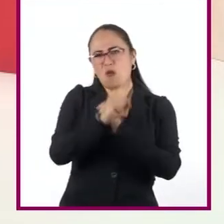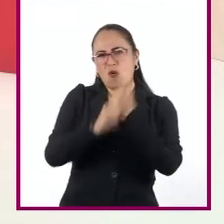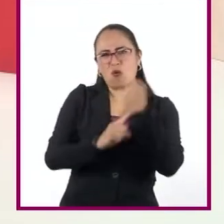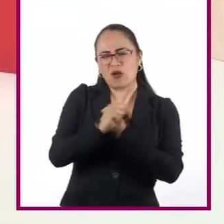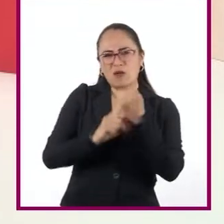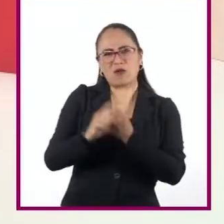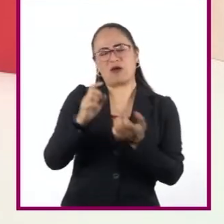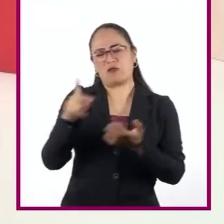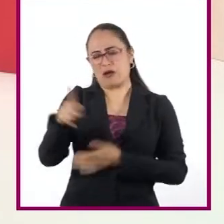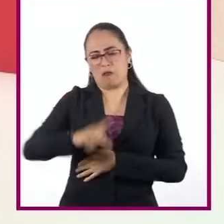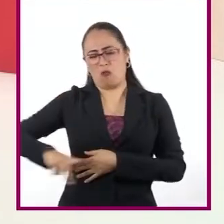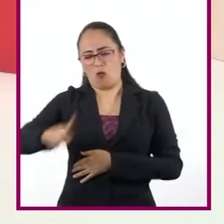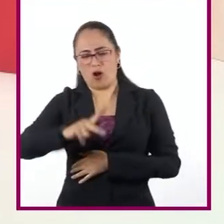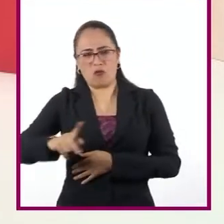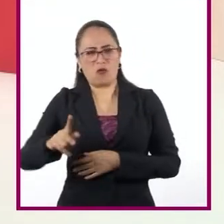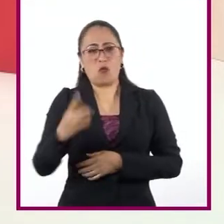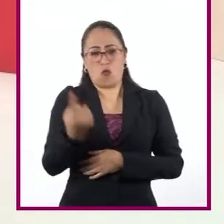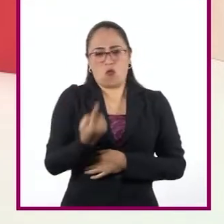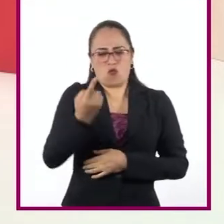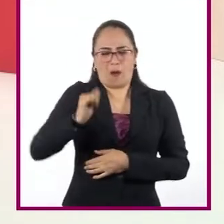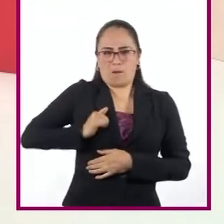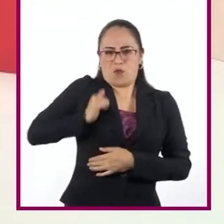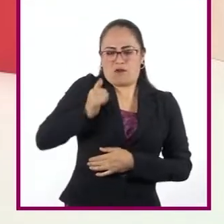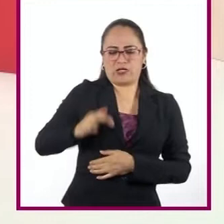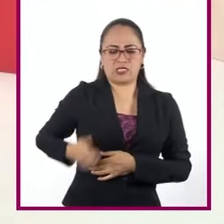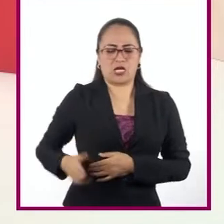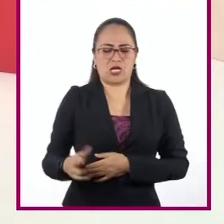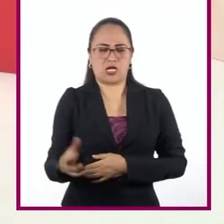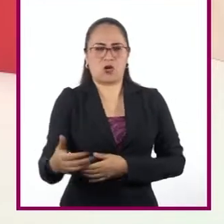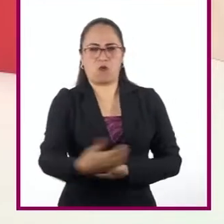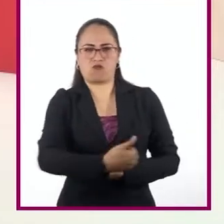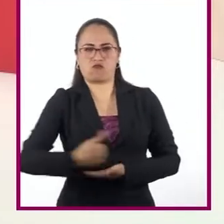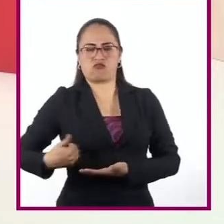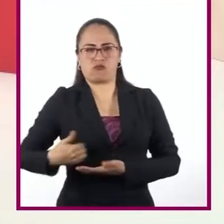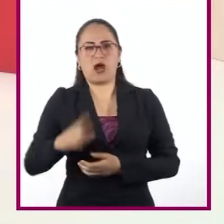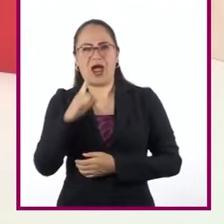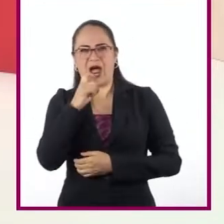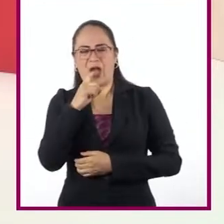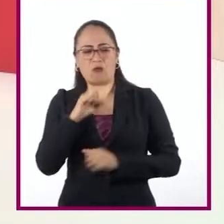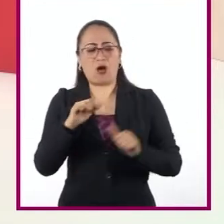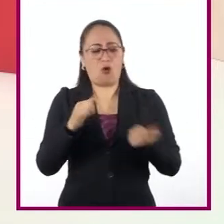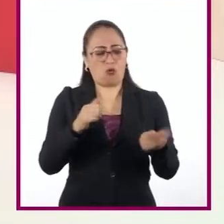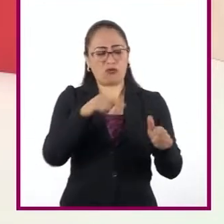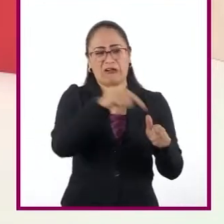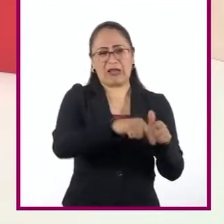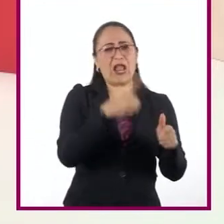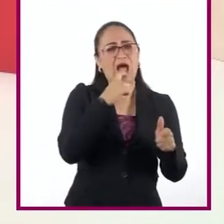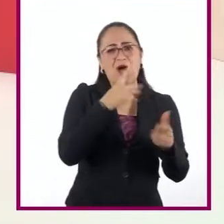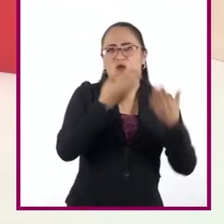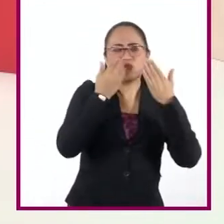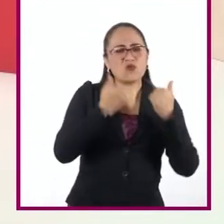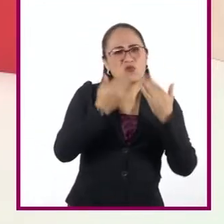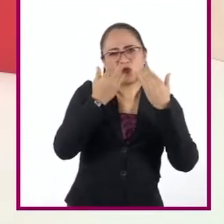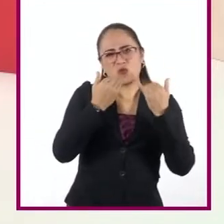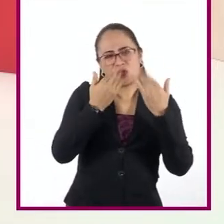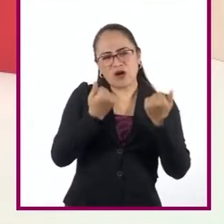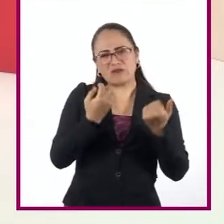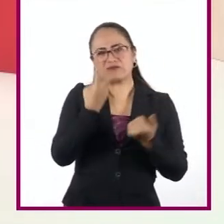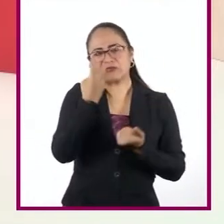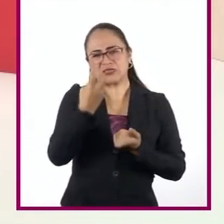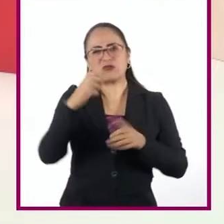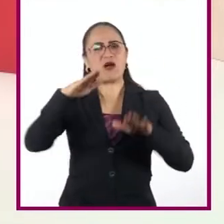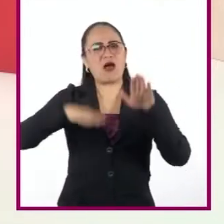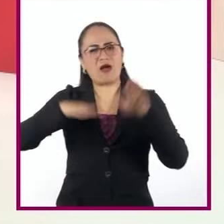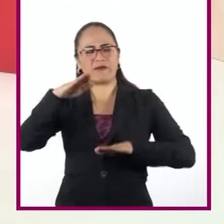poblado desvía el río o aprovecha demasiado, otro más adelante se verá afectado. Así que, a veces,